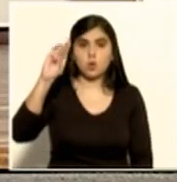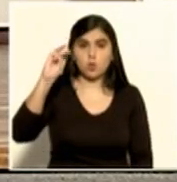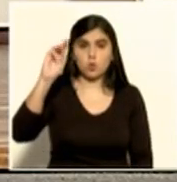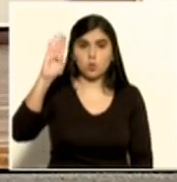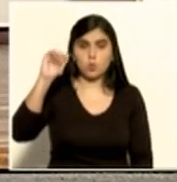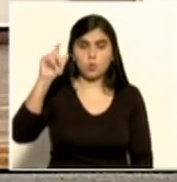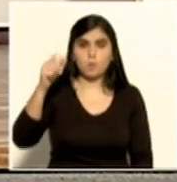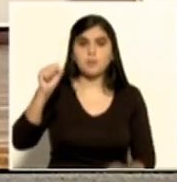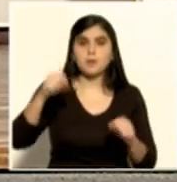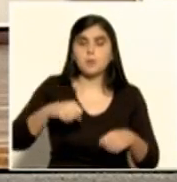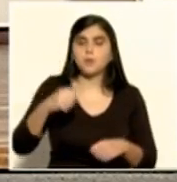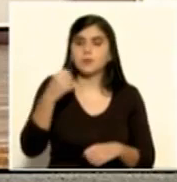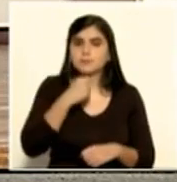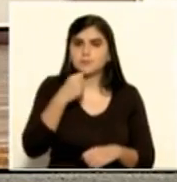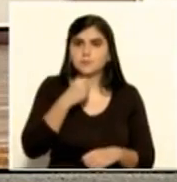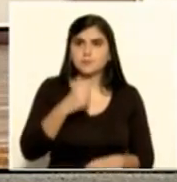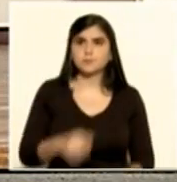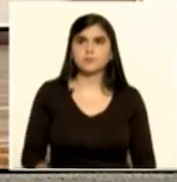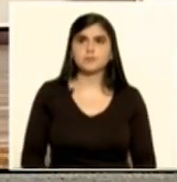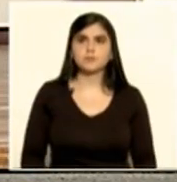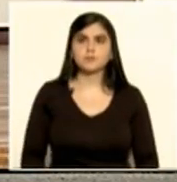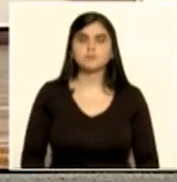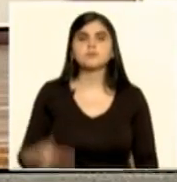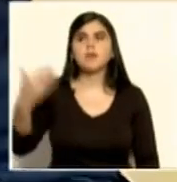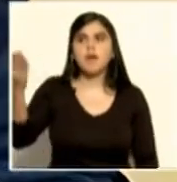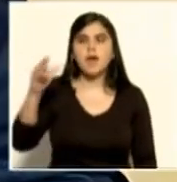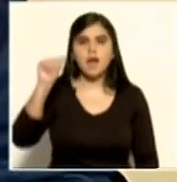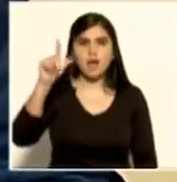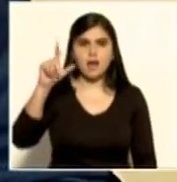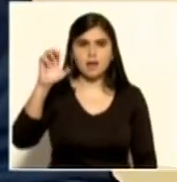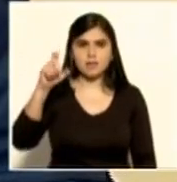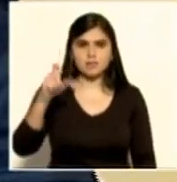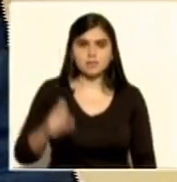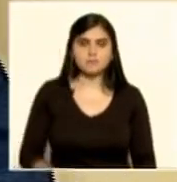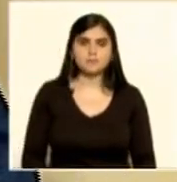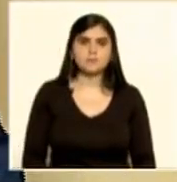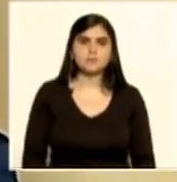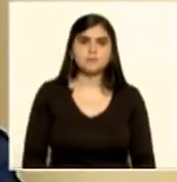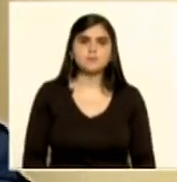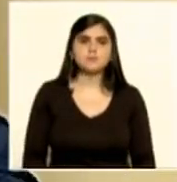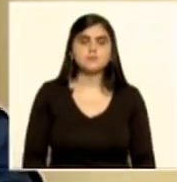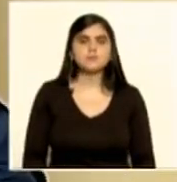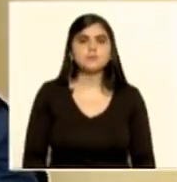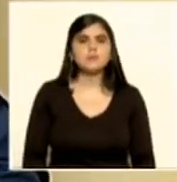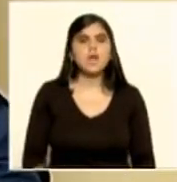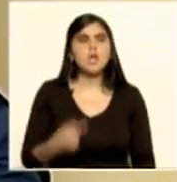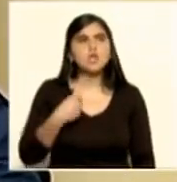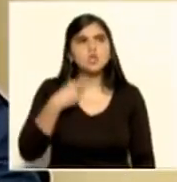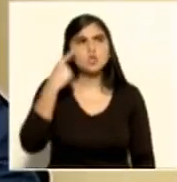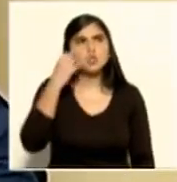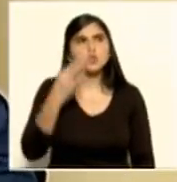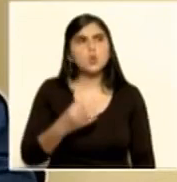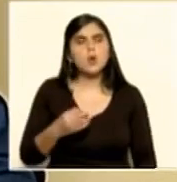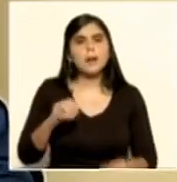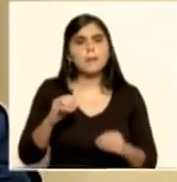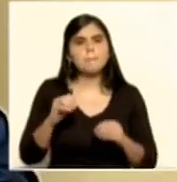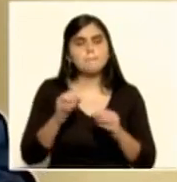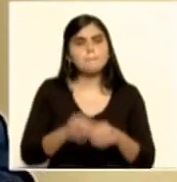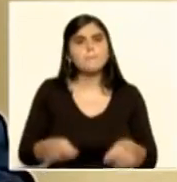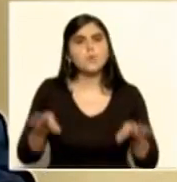micrófono para que todo el país lo pueda escuchar. Don Alex. Me parece que es importante ampliar su